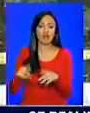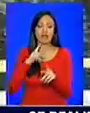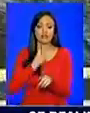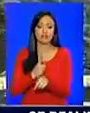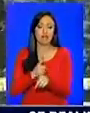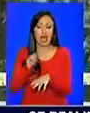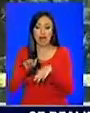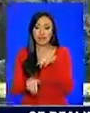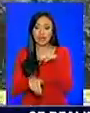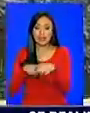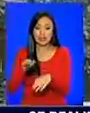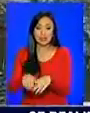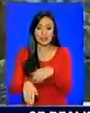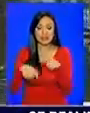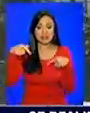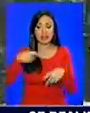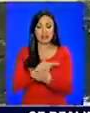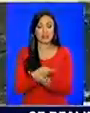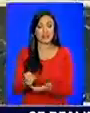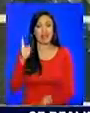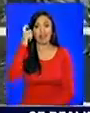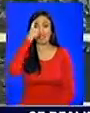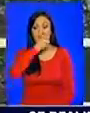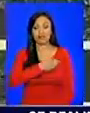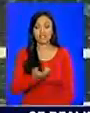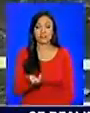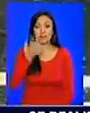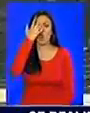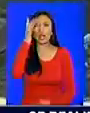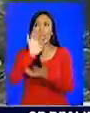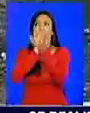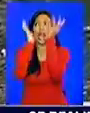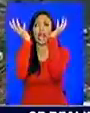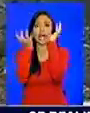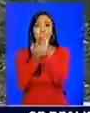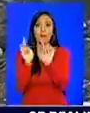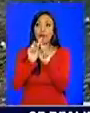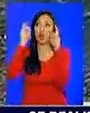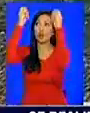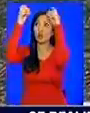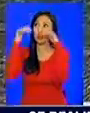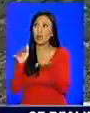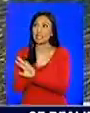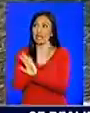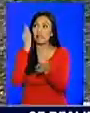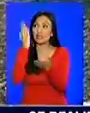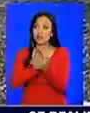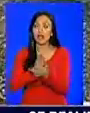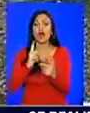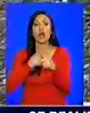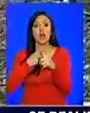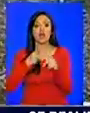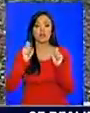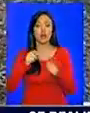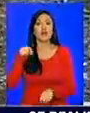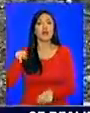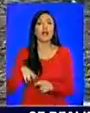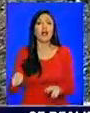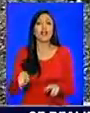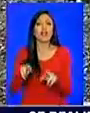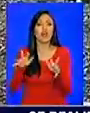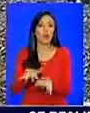poco avance en estas últimas semanas, pero vamos a retomar una vez que el invierno ha cedido un poco. Porque esto ha provocado la crecida del